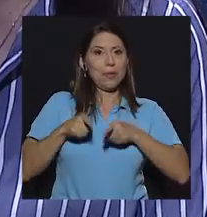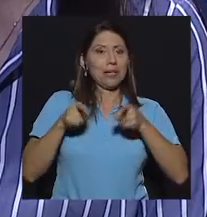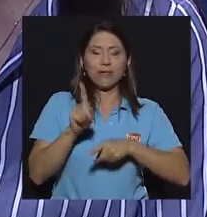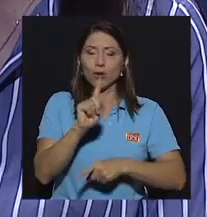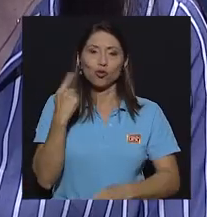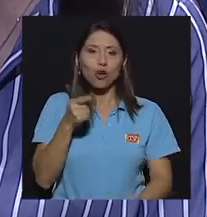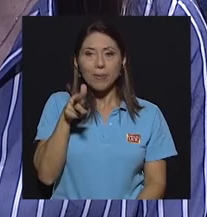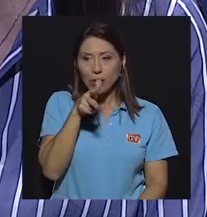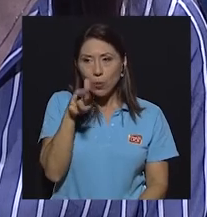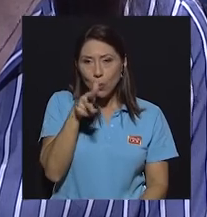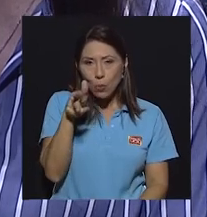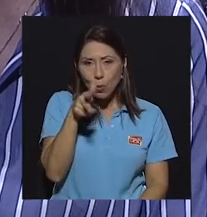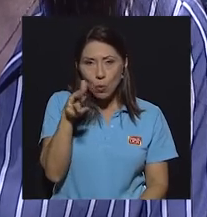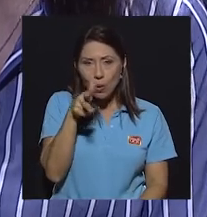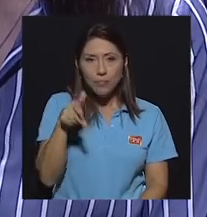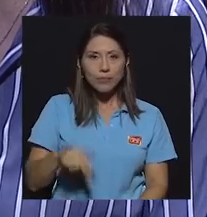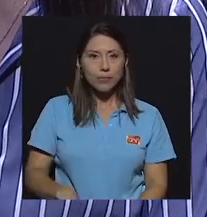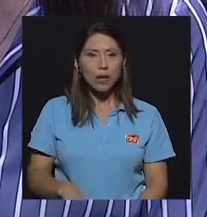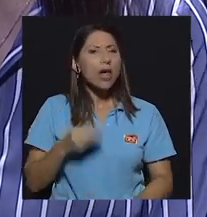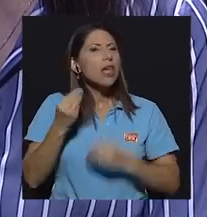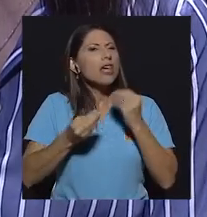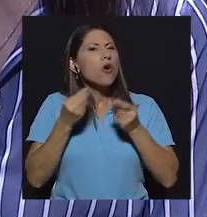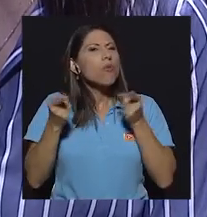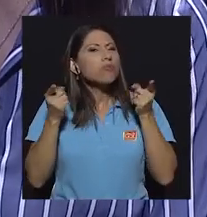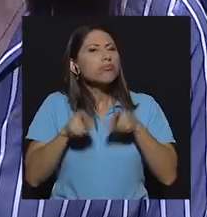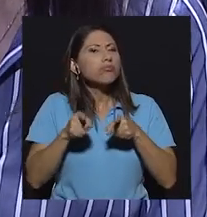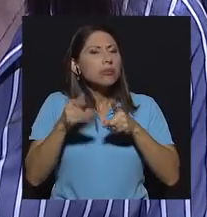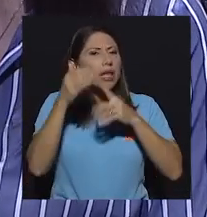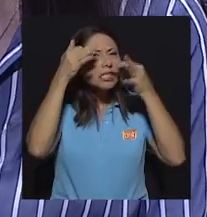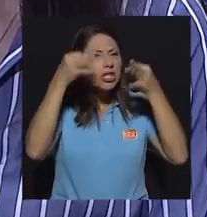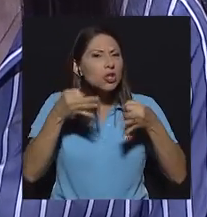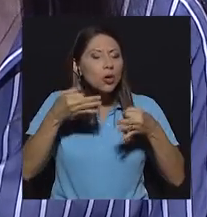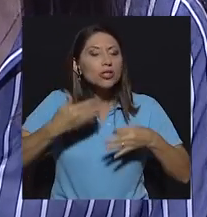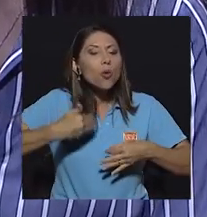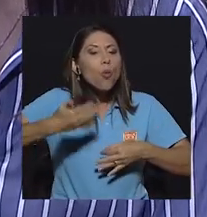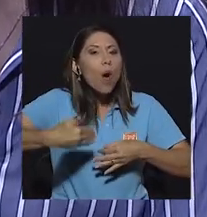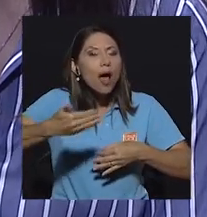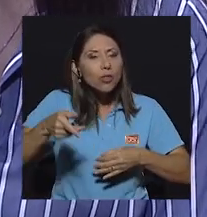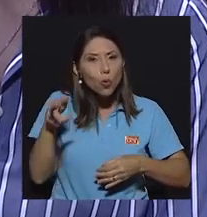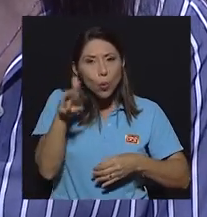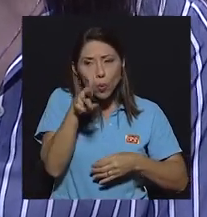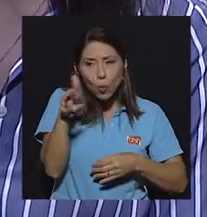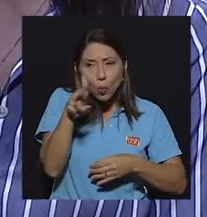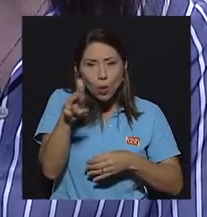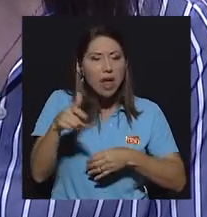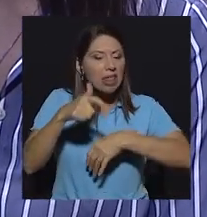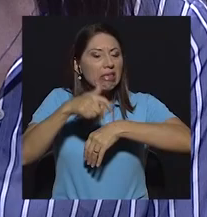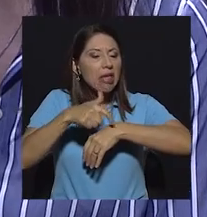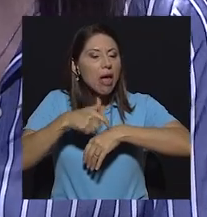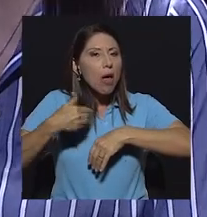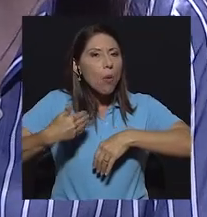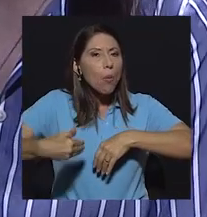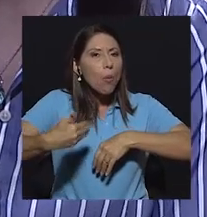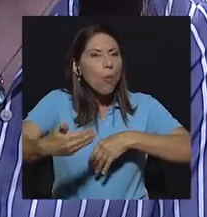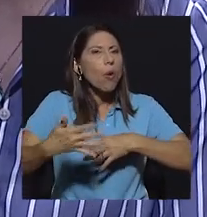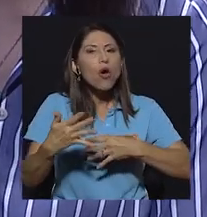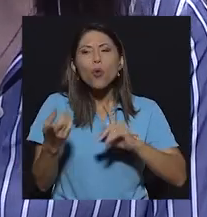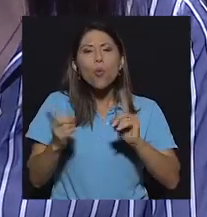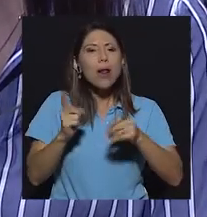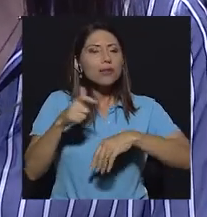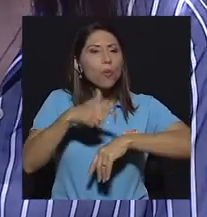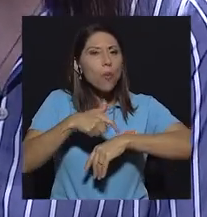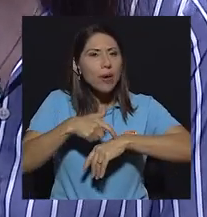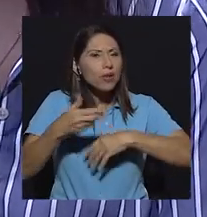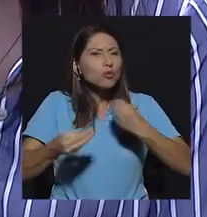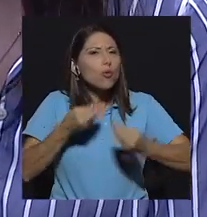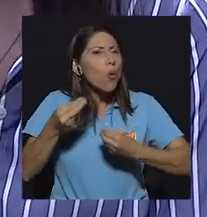tanto Gigi, su esposo y yo, hubo mucha confianza. Entonces como que me dijeron, la otra semana tenemos una